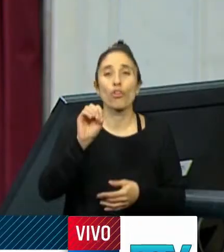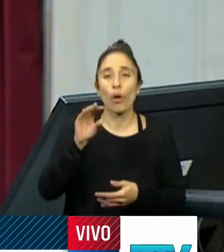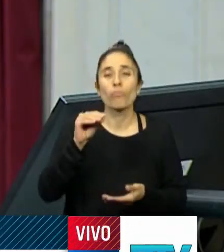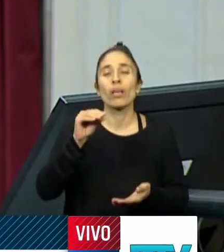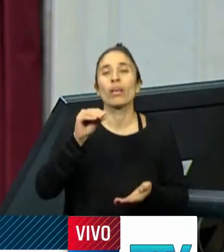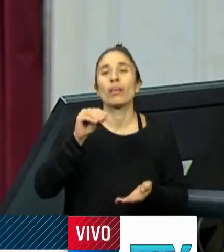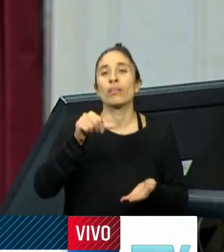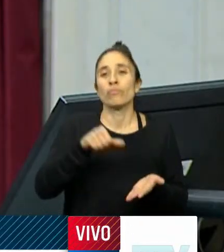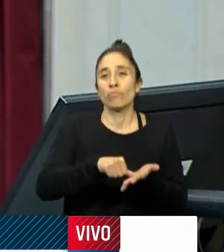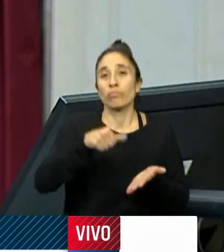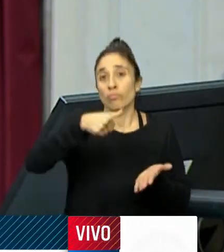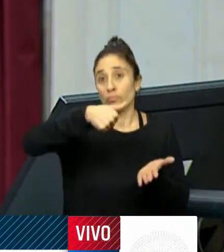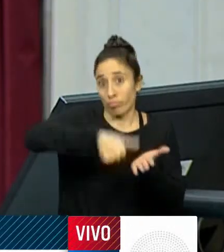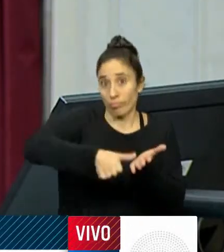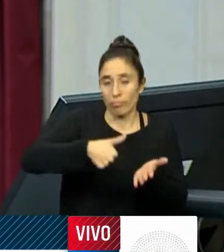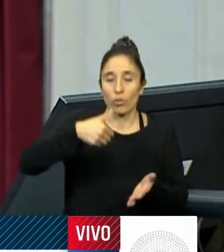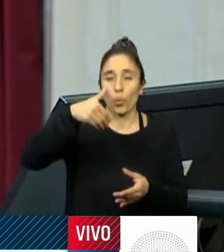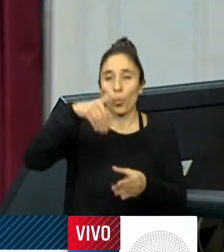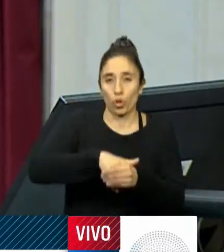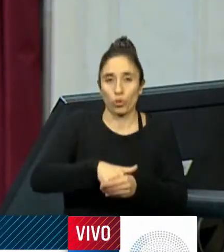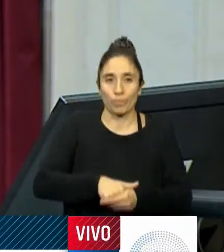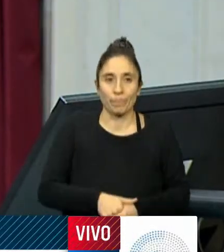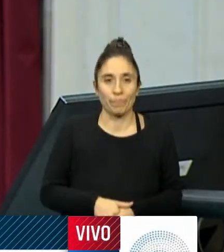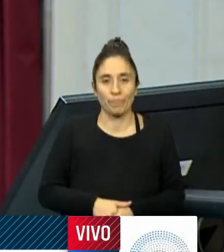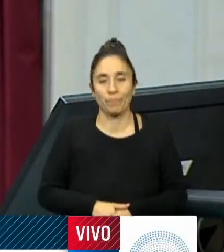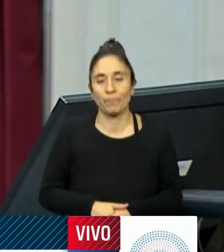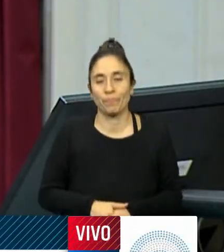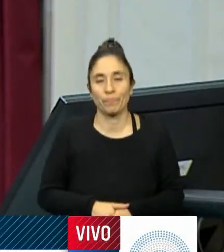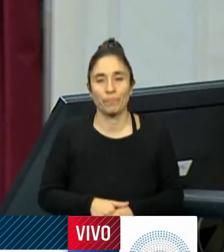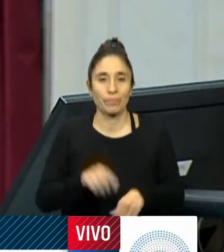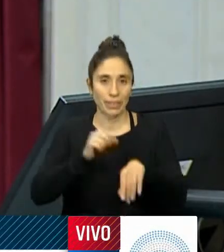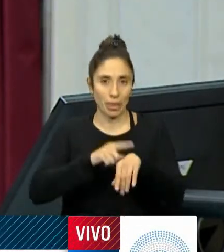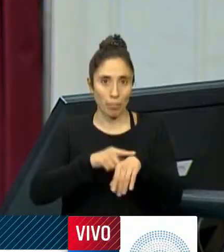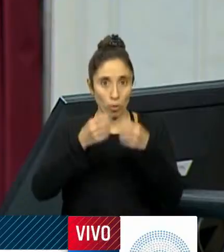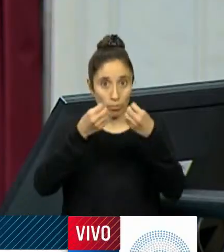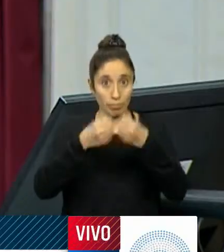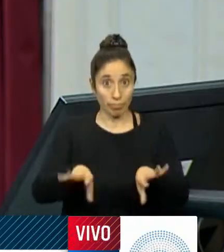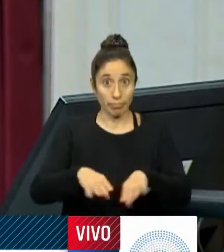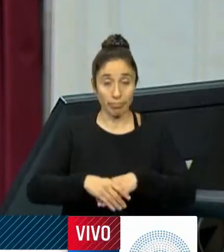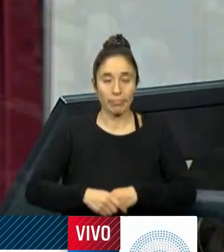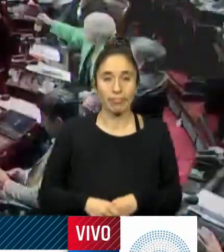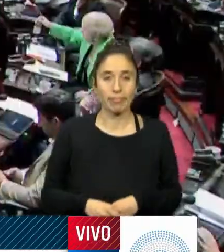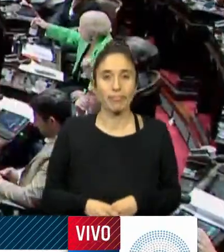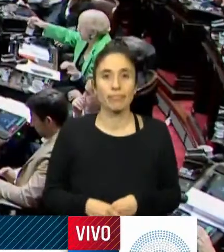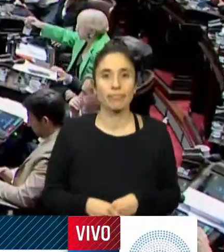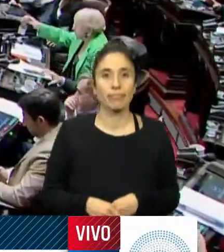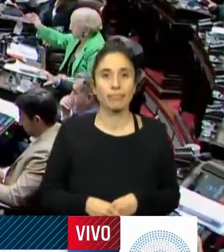identificarse y marcar su voto tiempo.